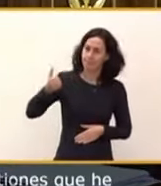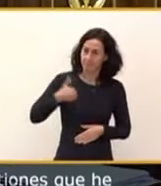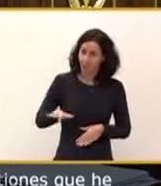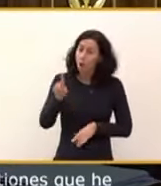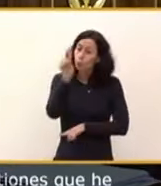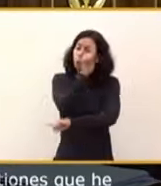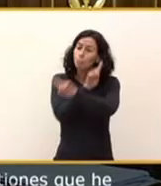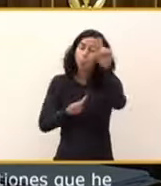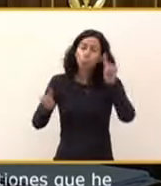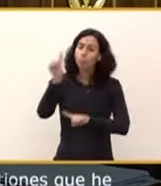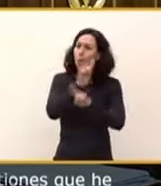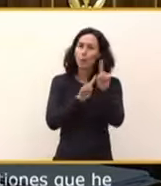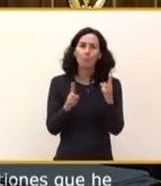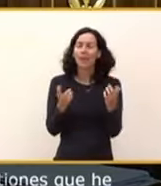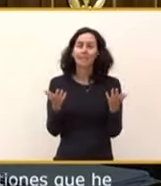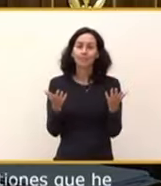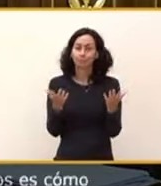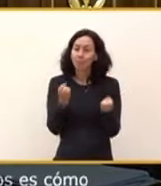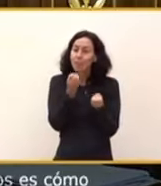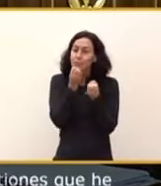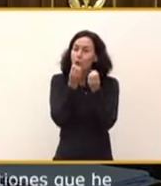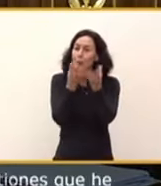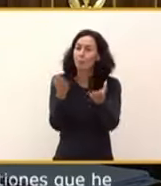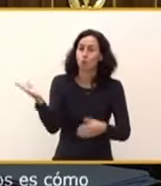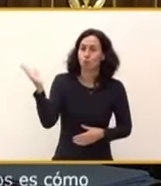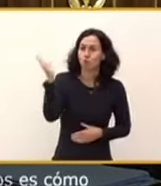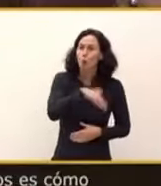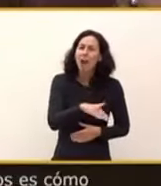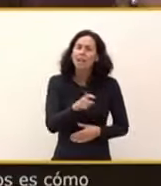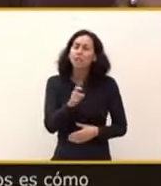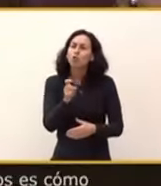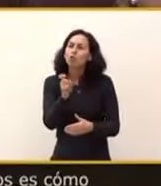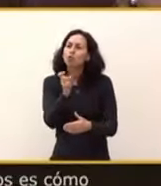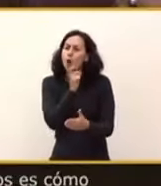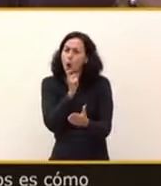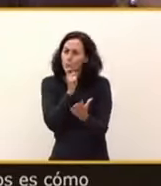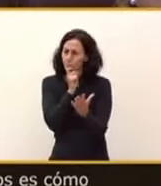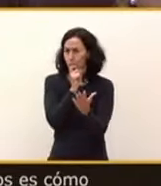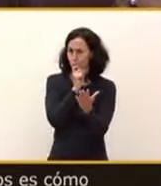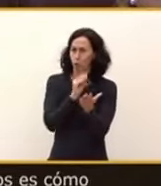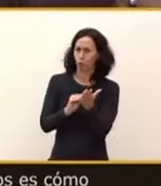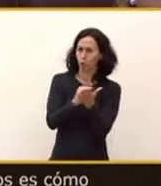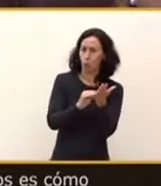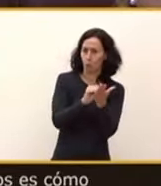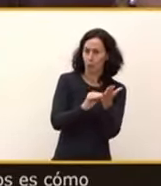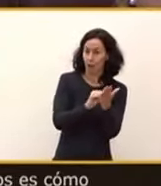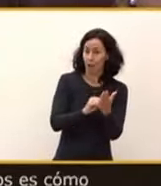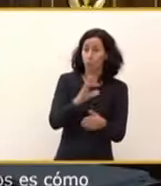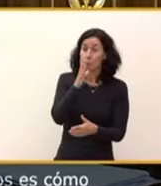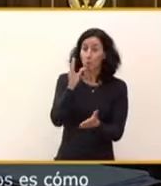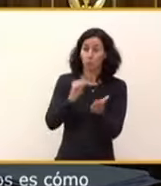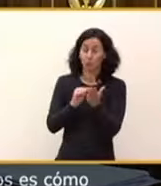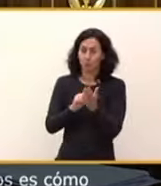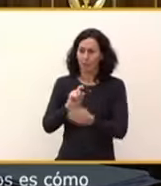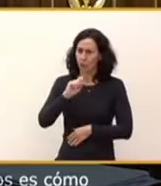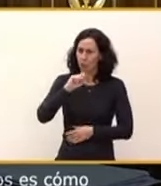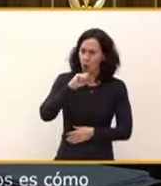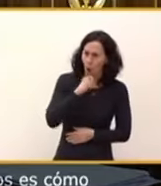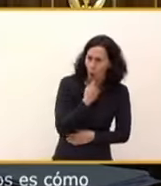con tu dinero. Claro, del artículo del Economist, la única conclusión que saca es que Feijóo es una pobre